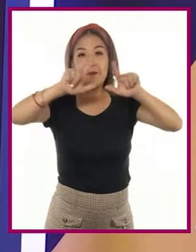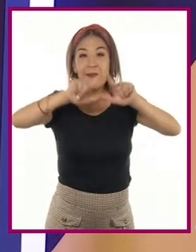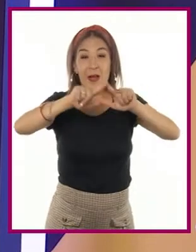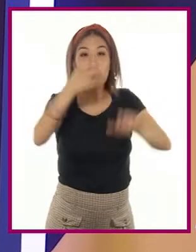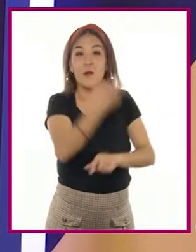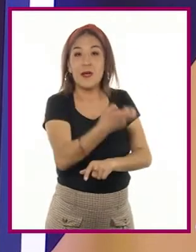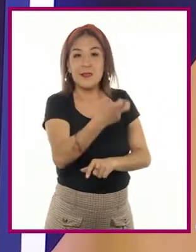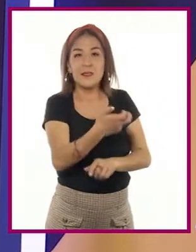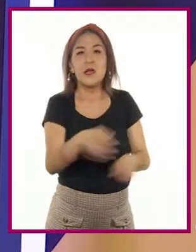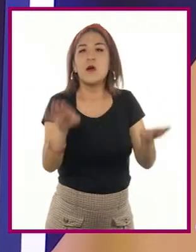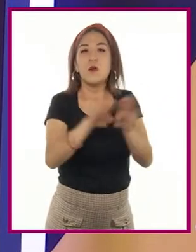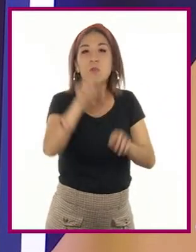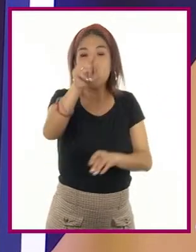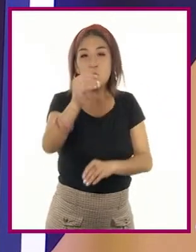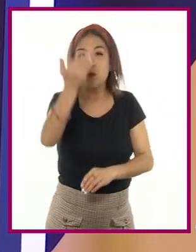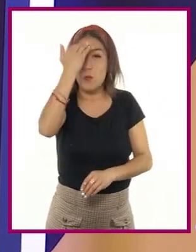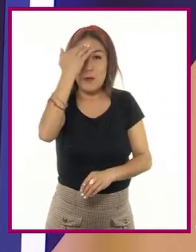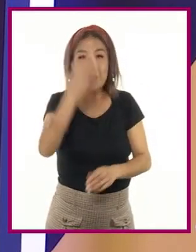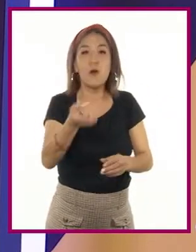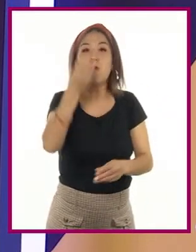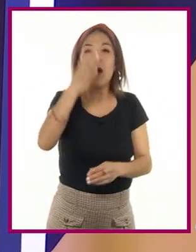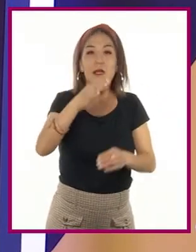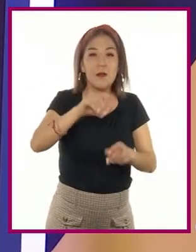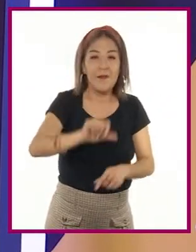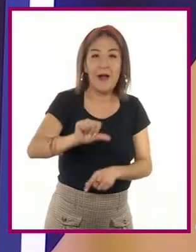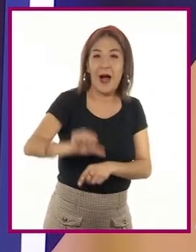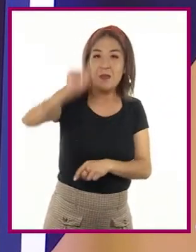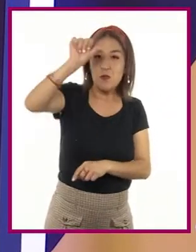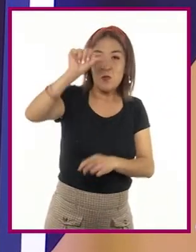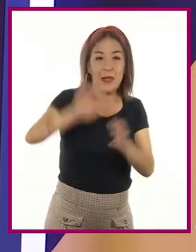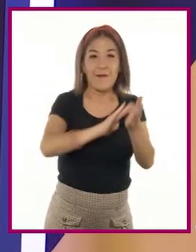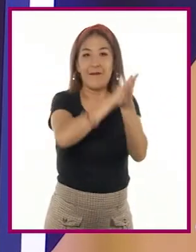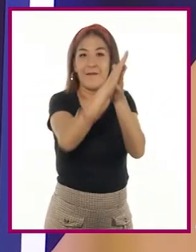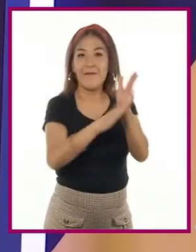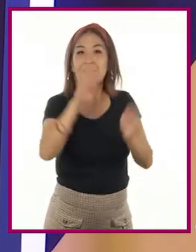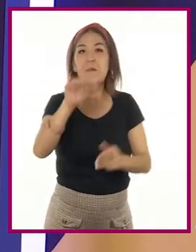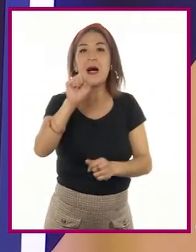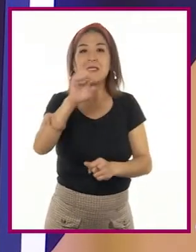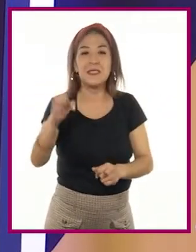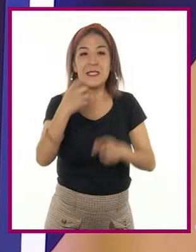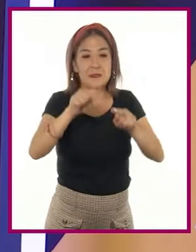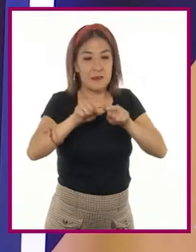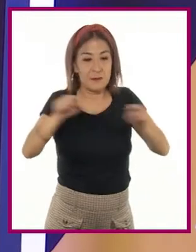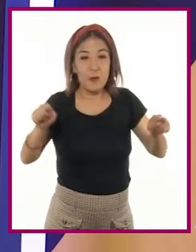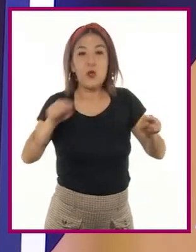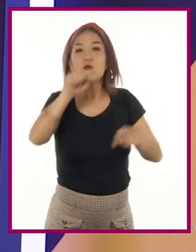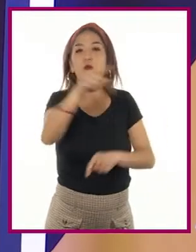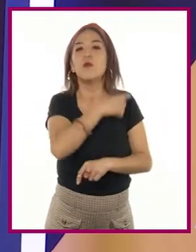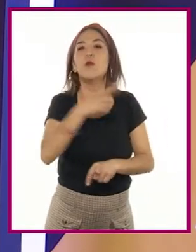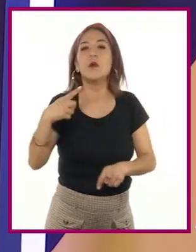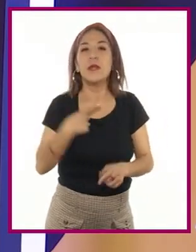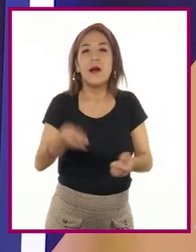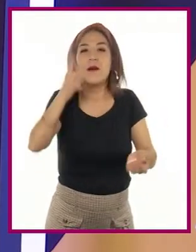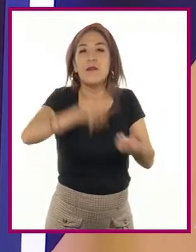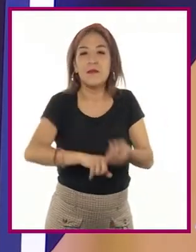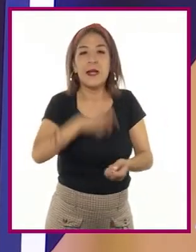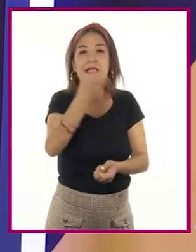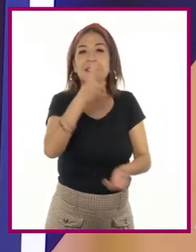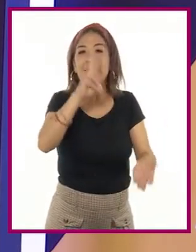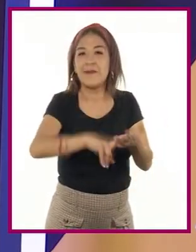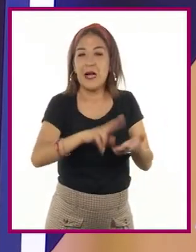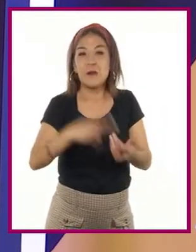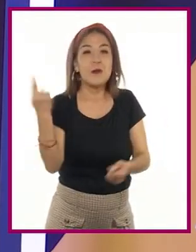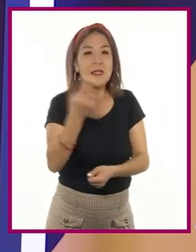partir de conocer su base y su altura las literales que las representan pueden tomar cualquier valor que se